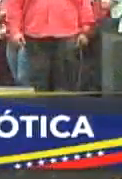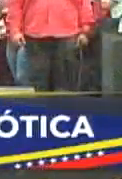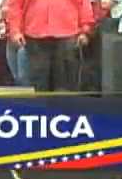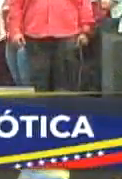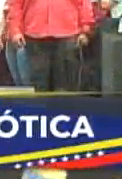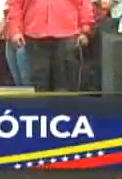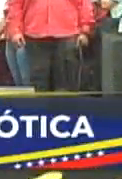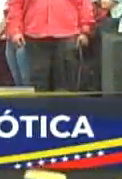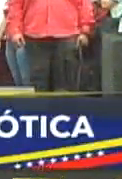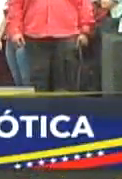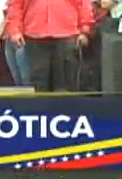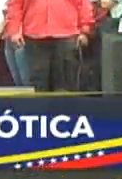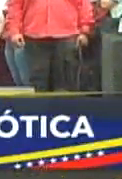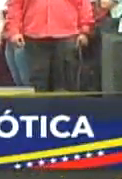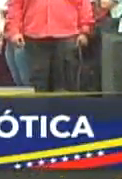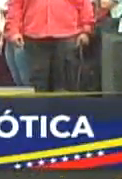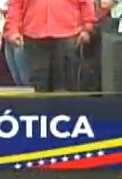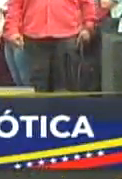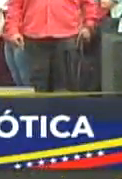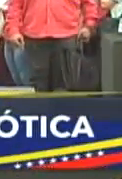venezolana.